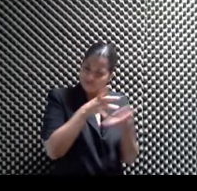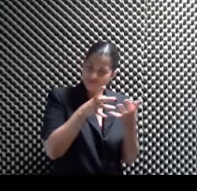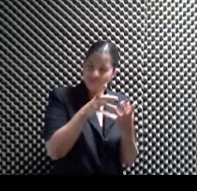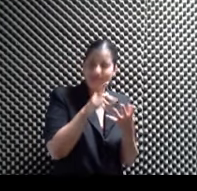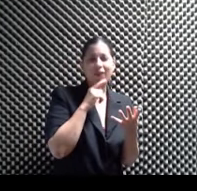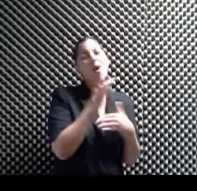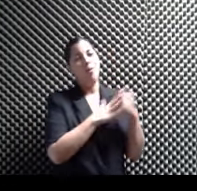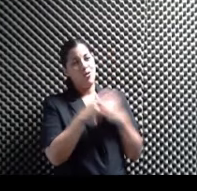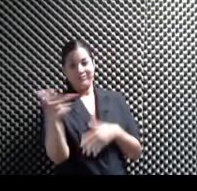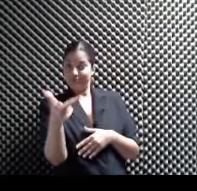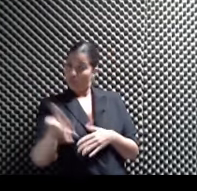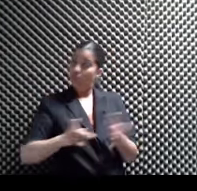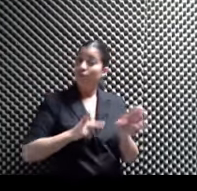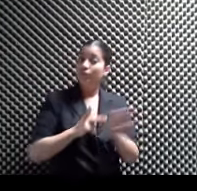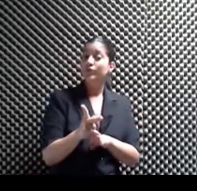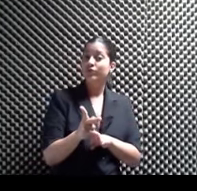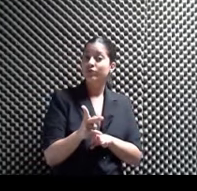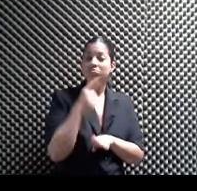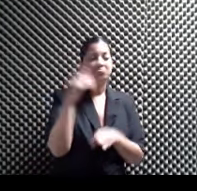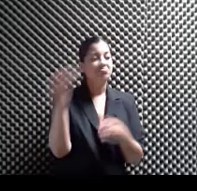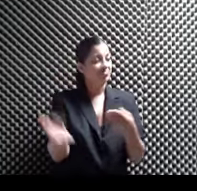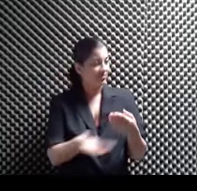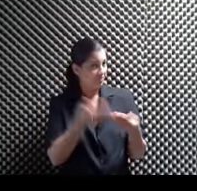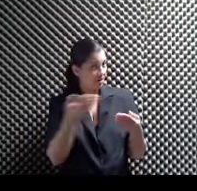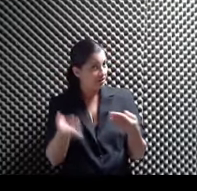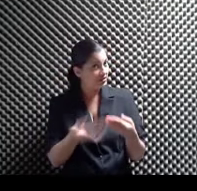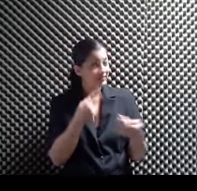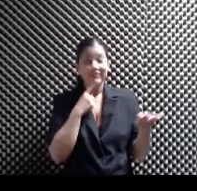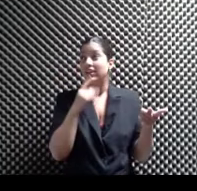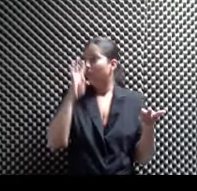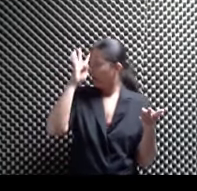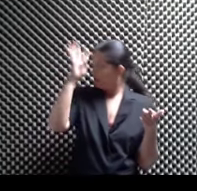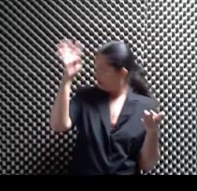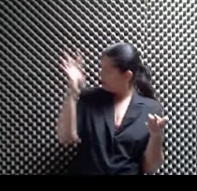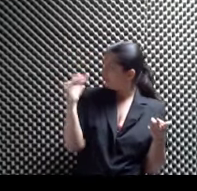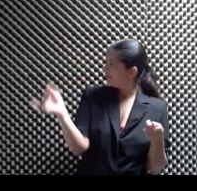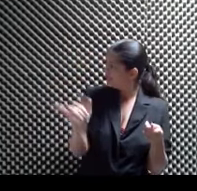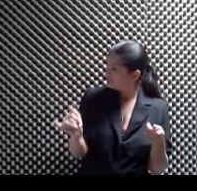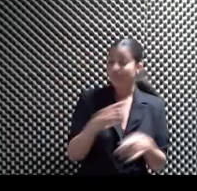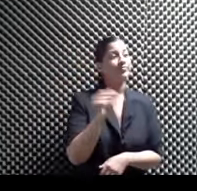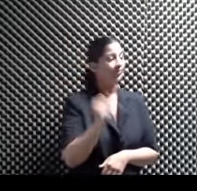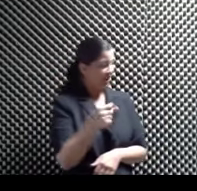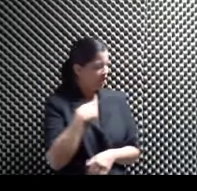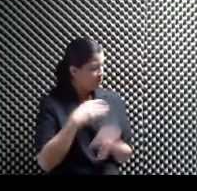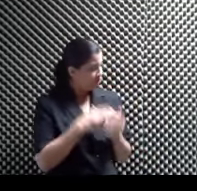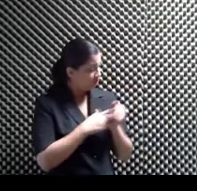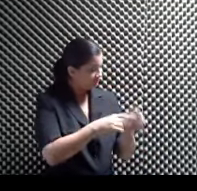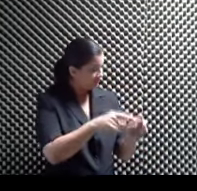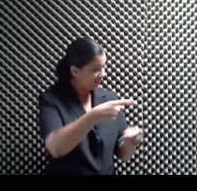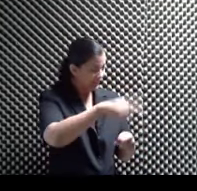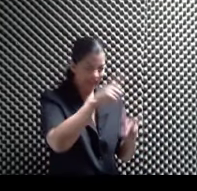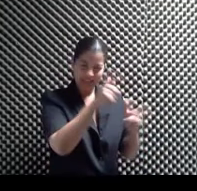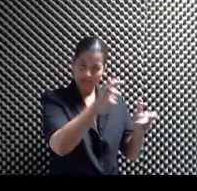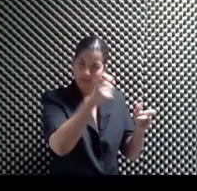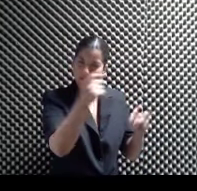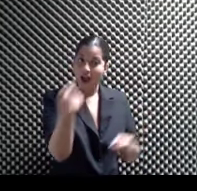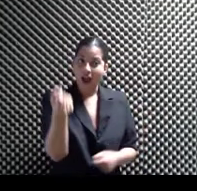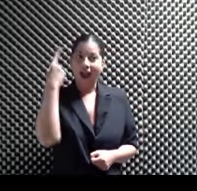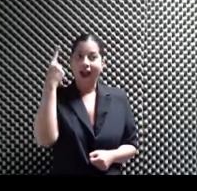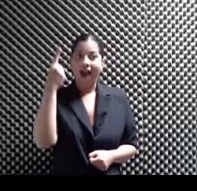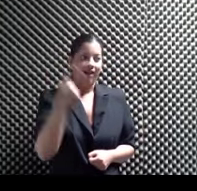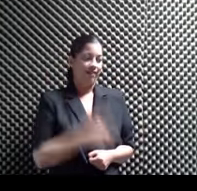profesionales Es fácil Y creativas Son creativas Yo le doy una dirección Y automáticamente Ya entendieron Lo que yo quería